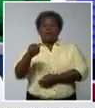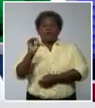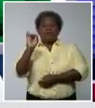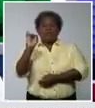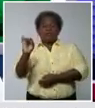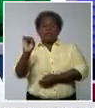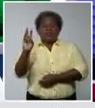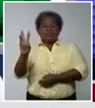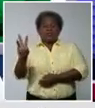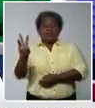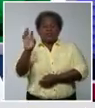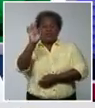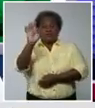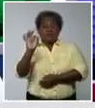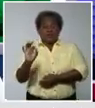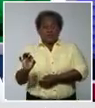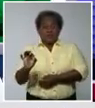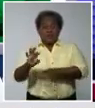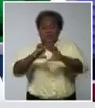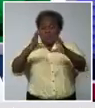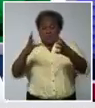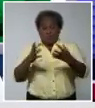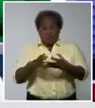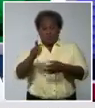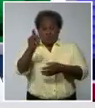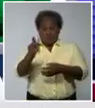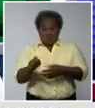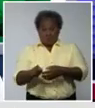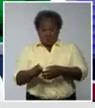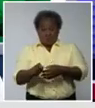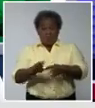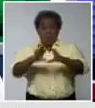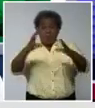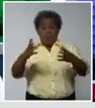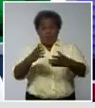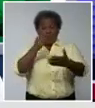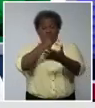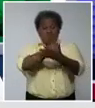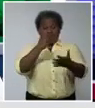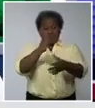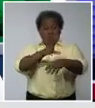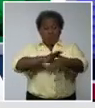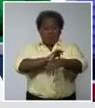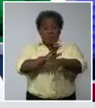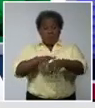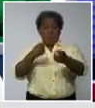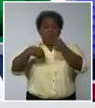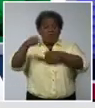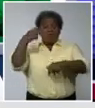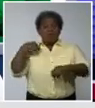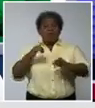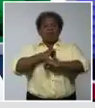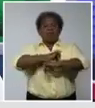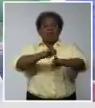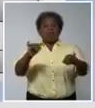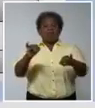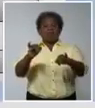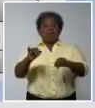44,63% de todos los casos reportados en el mundo. Ayer confirma un total de